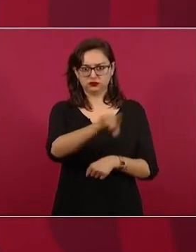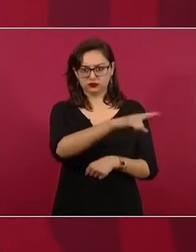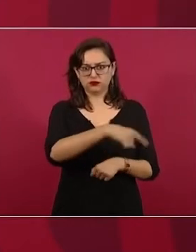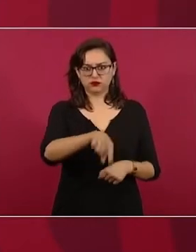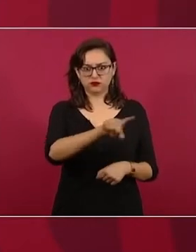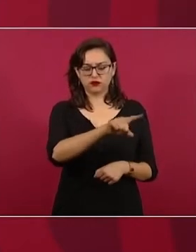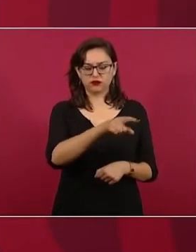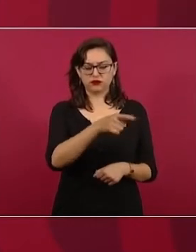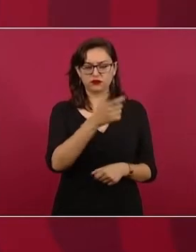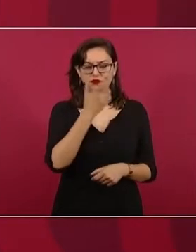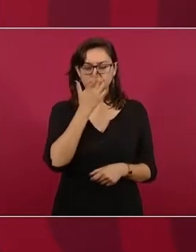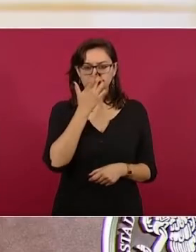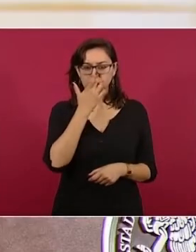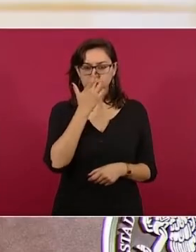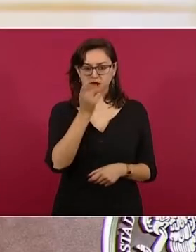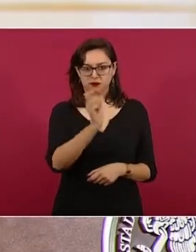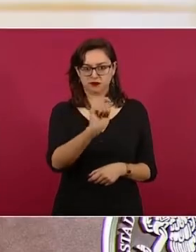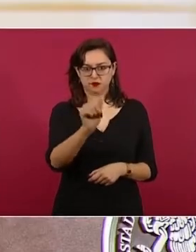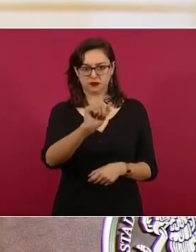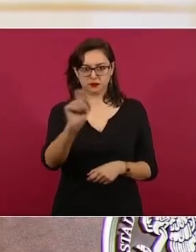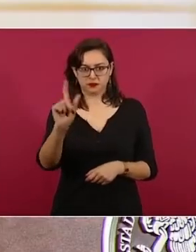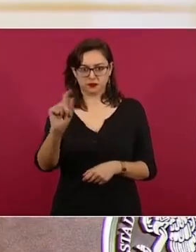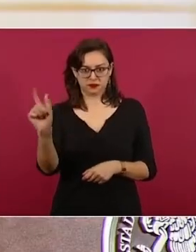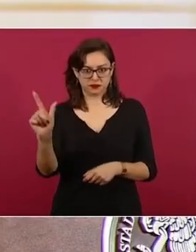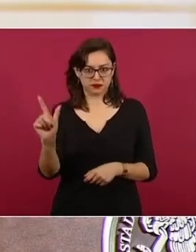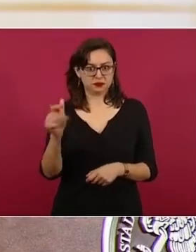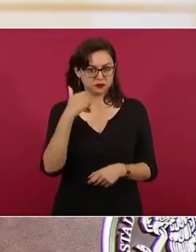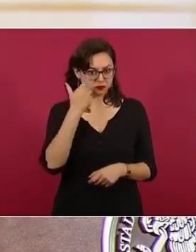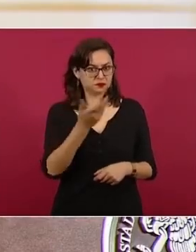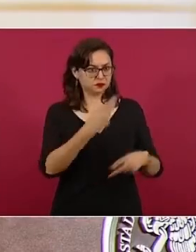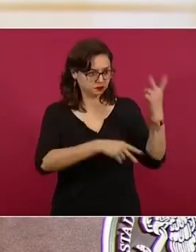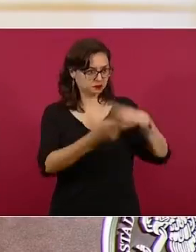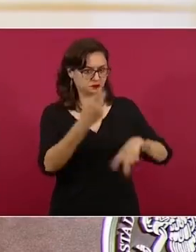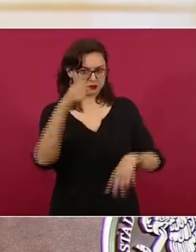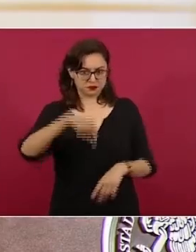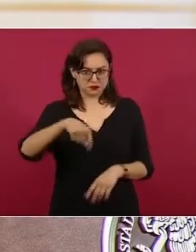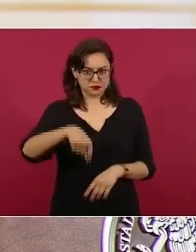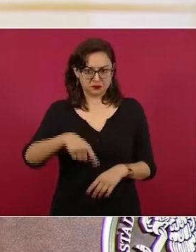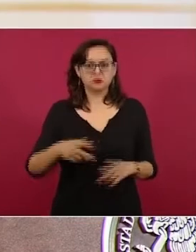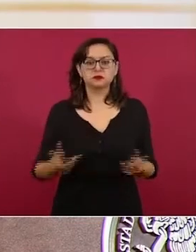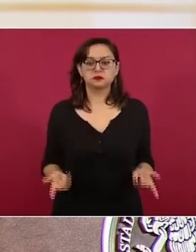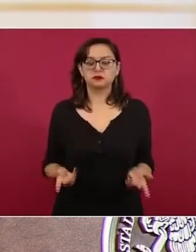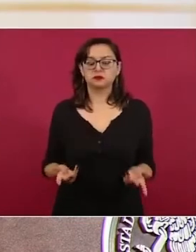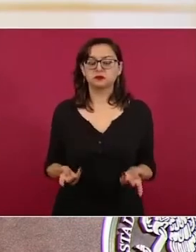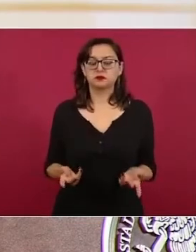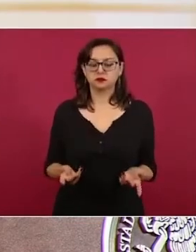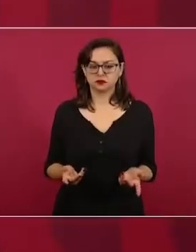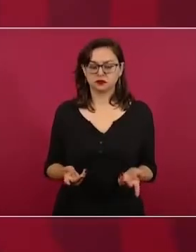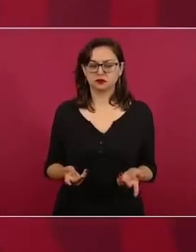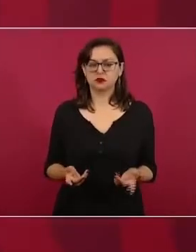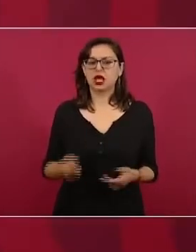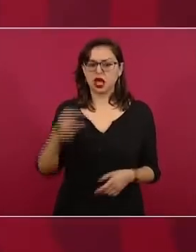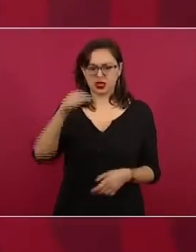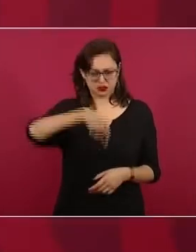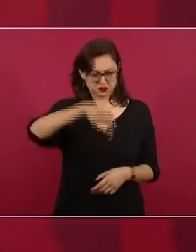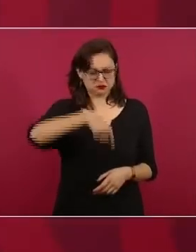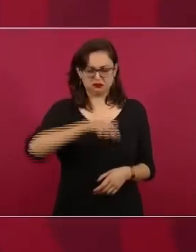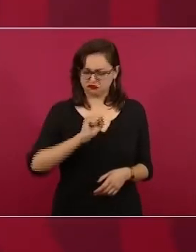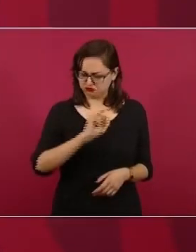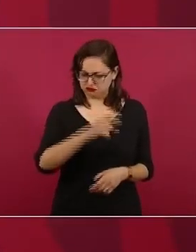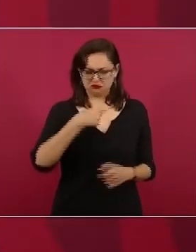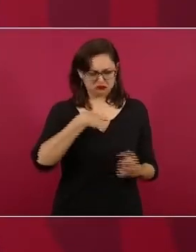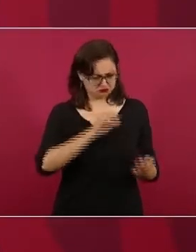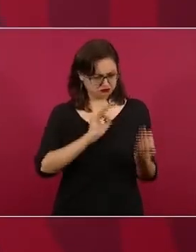que salieron los famosos, pues aquí los atendemos. O sea, en Palacio Nacional. Yo hablo con